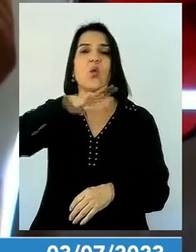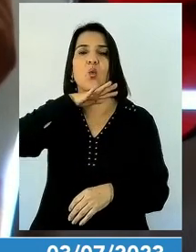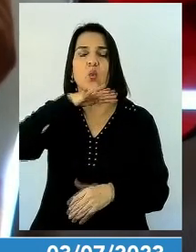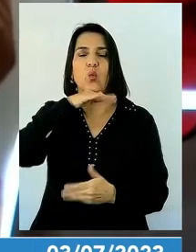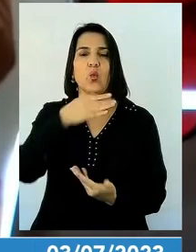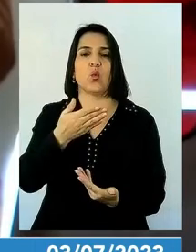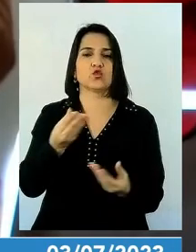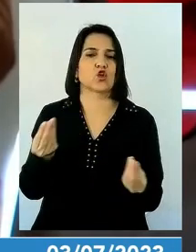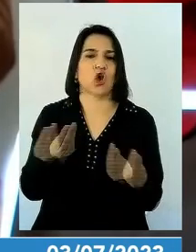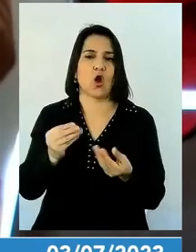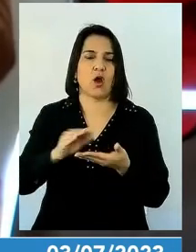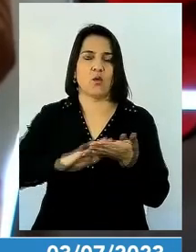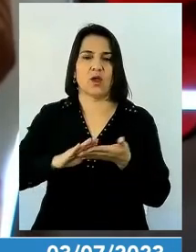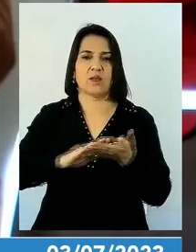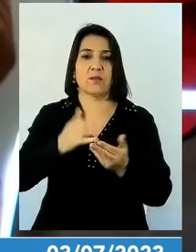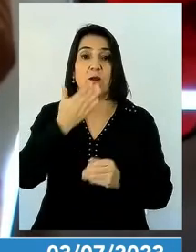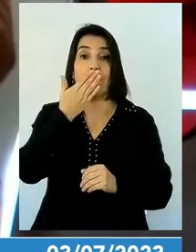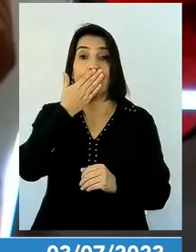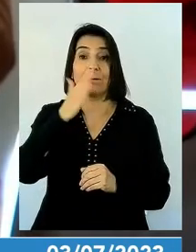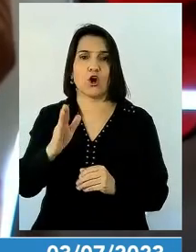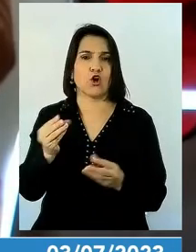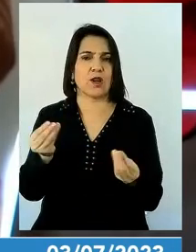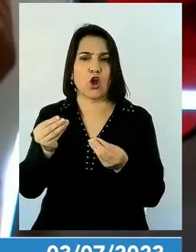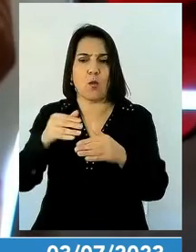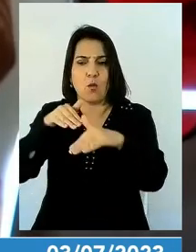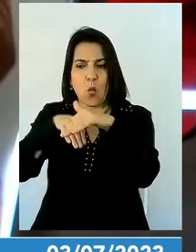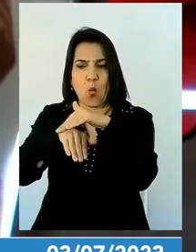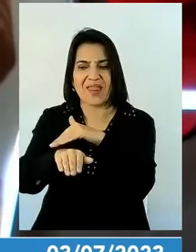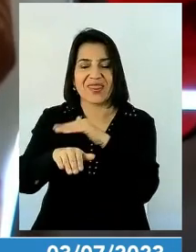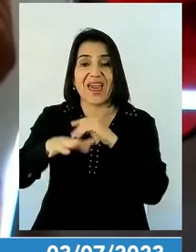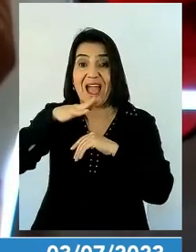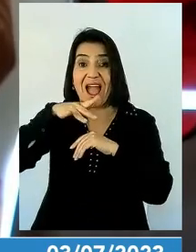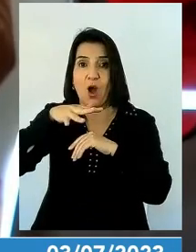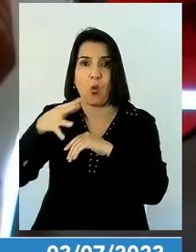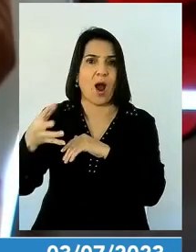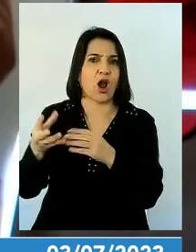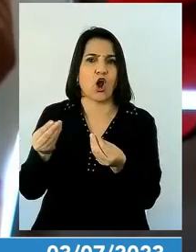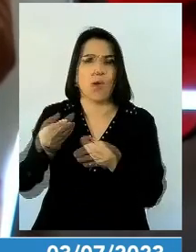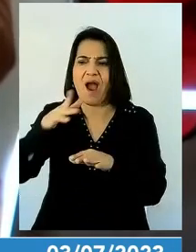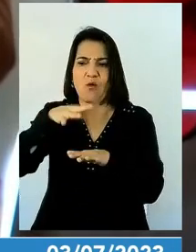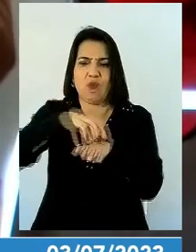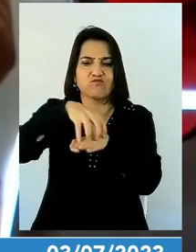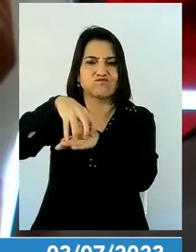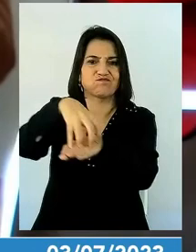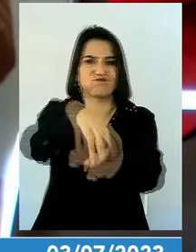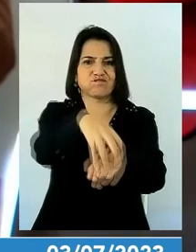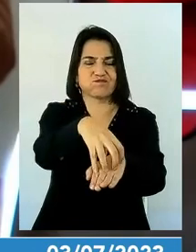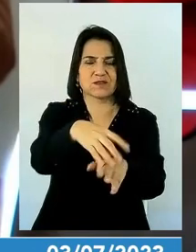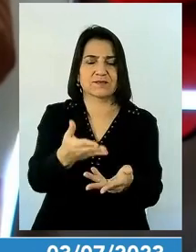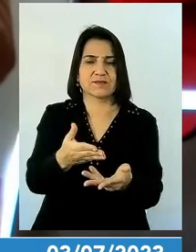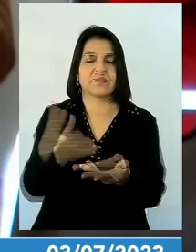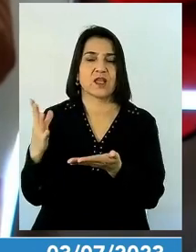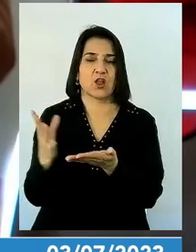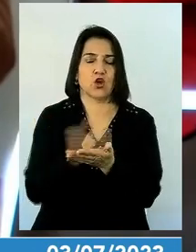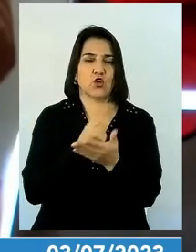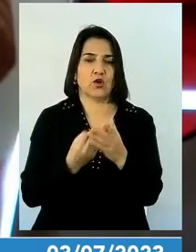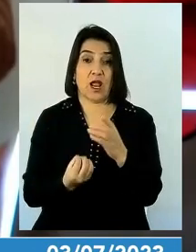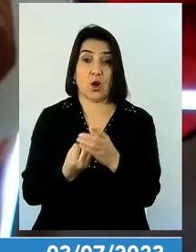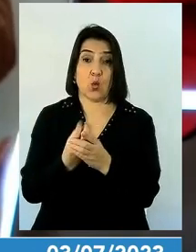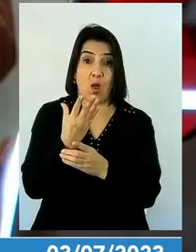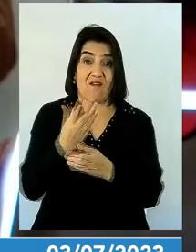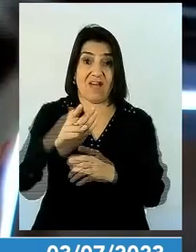de almacenamiento y transporte de agua. A través de lograr nuevas fuentes hídricas a través